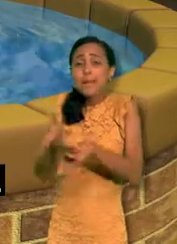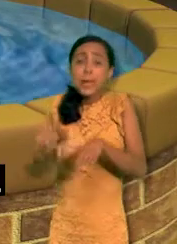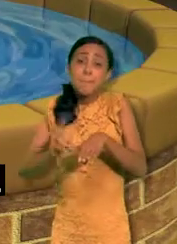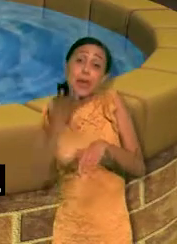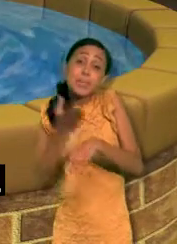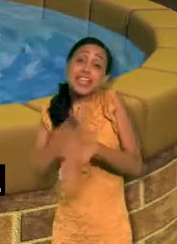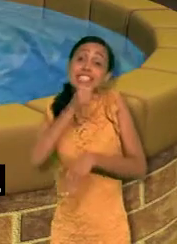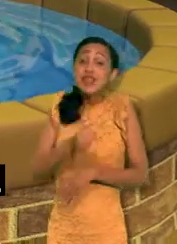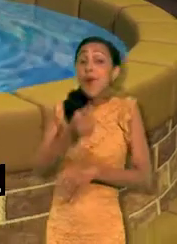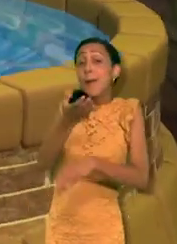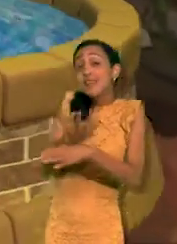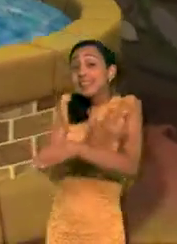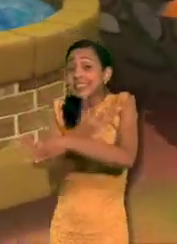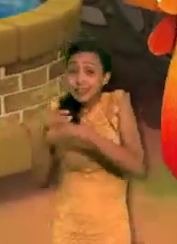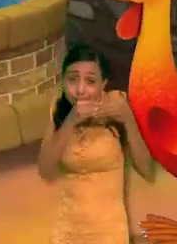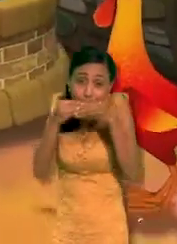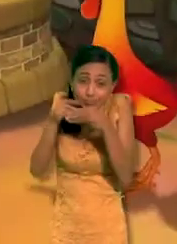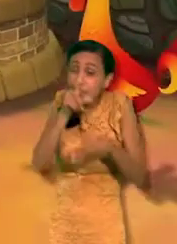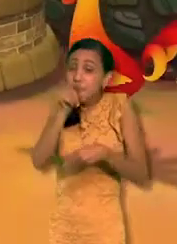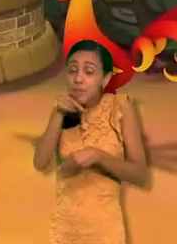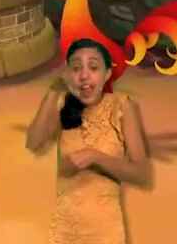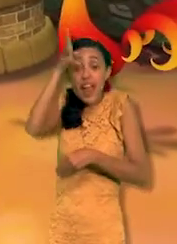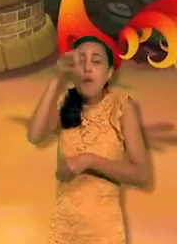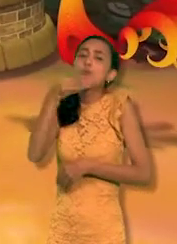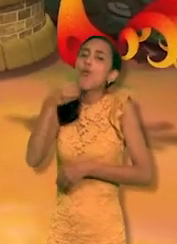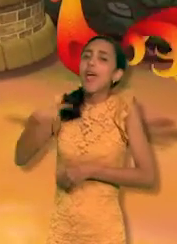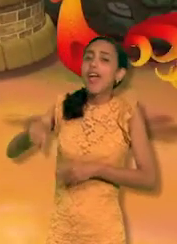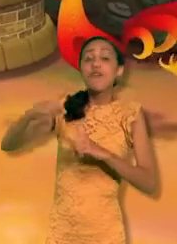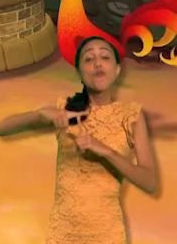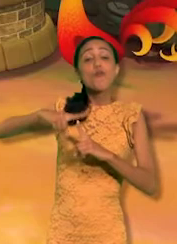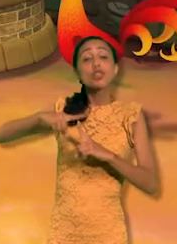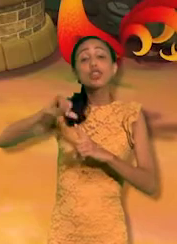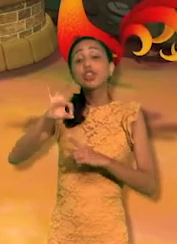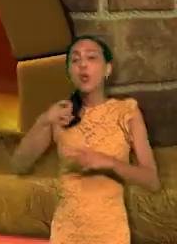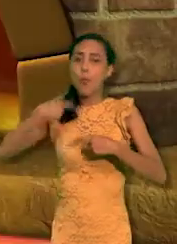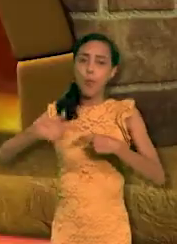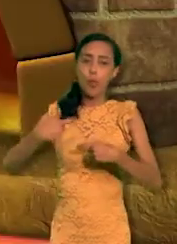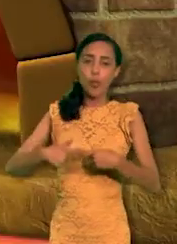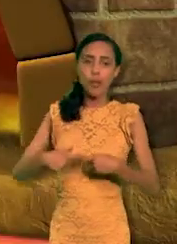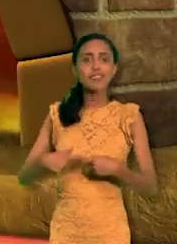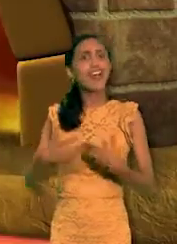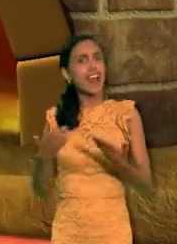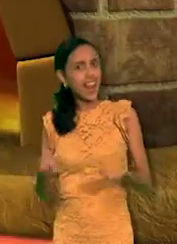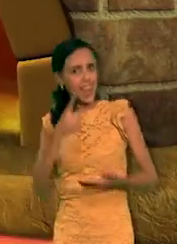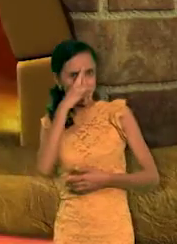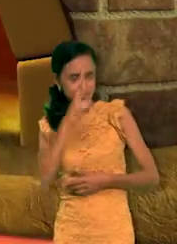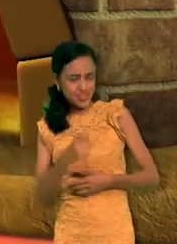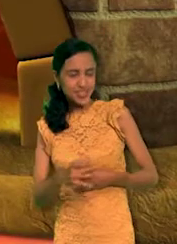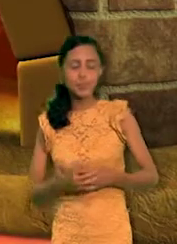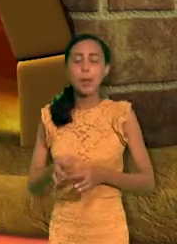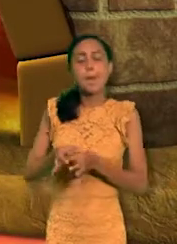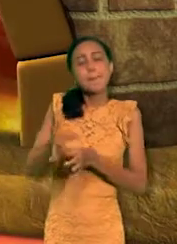al perro, que le pida el chivo, que le pida la hierba, que le limpia el gallo, payo, el pico, para que vaya a la boda de su tío Perico? ¡Un placer servirle!